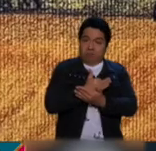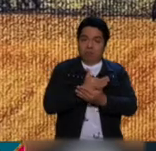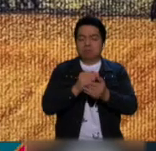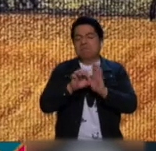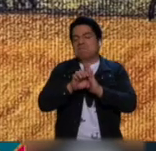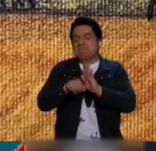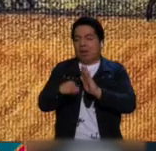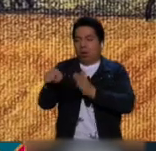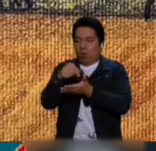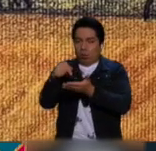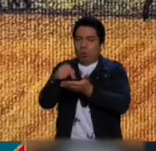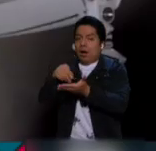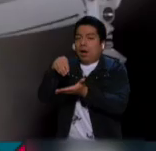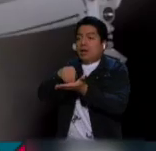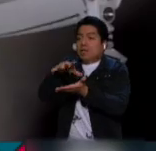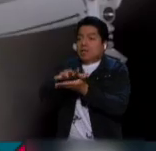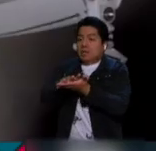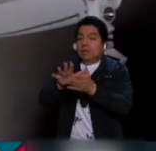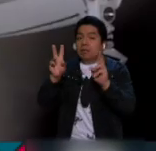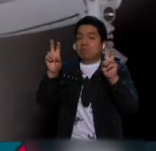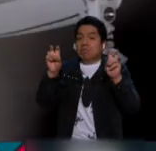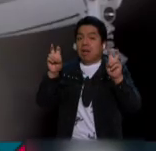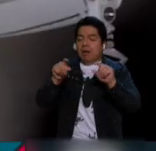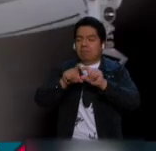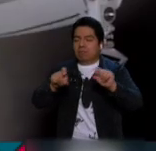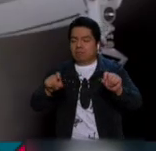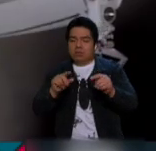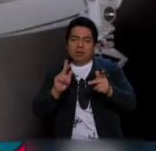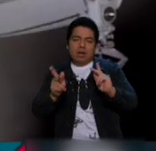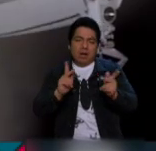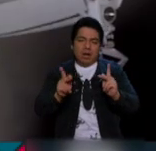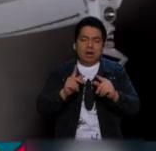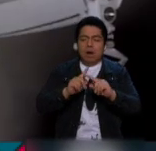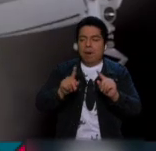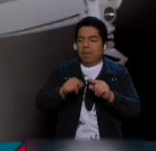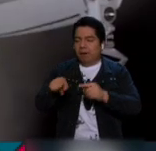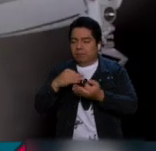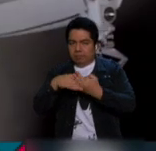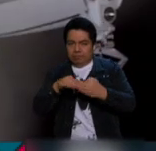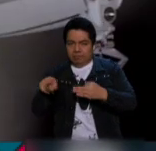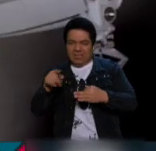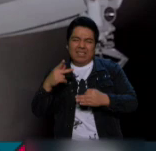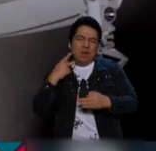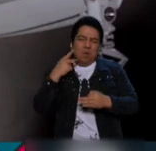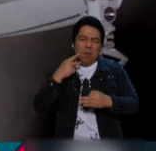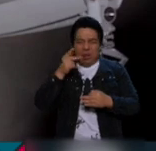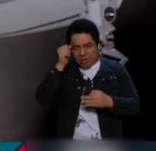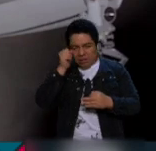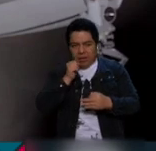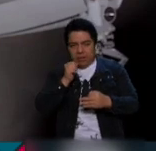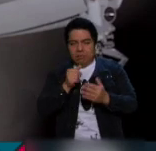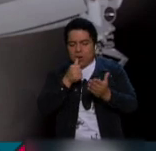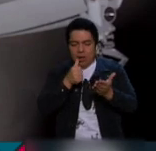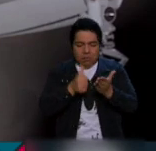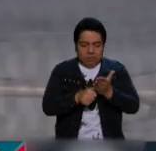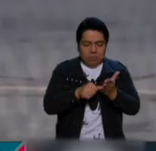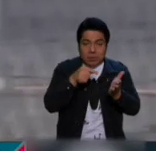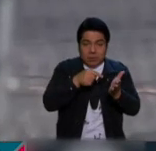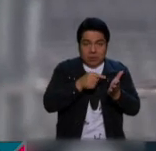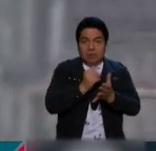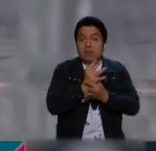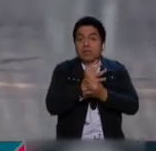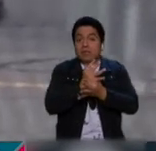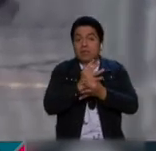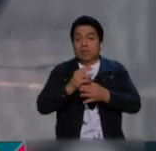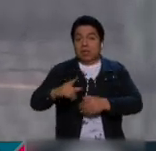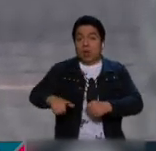un rancho para, cito, ayudar a resolver diferencias entre los líderes políticos de Sinaloa. De acuerdo con la carta, supuestamente se reuniría